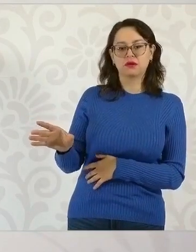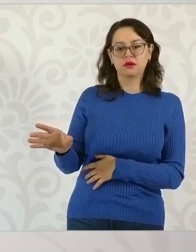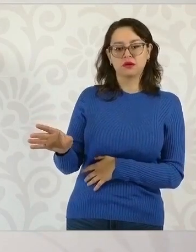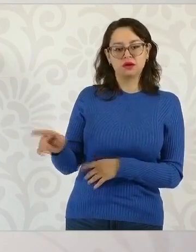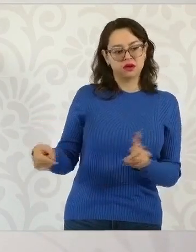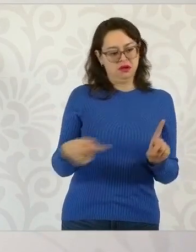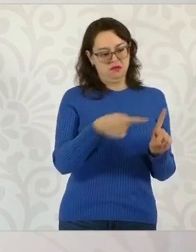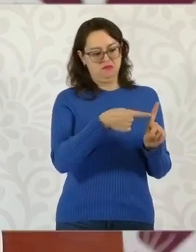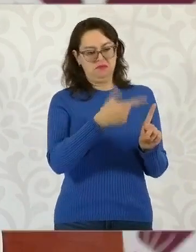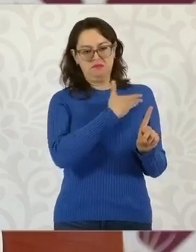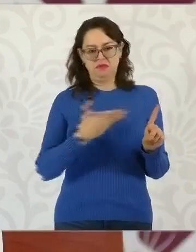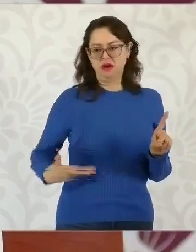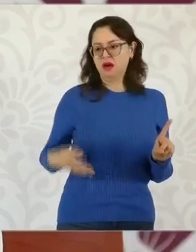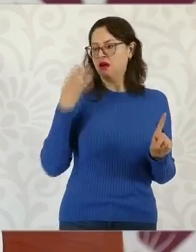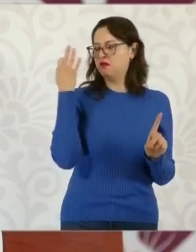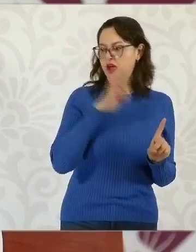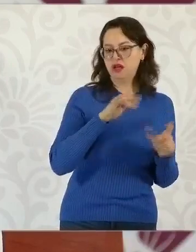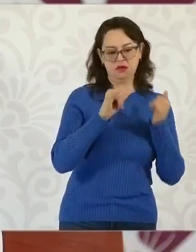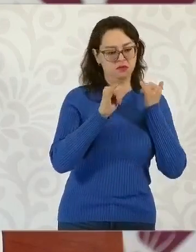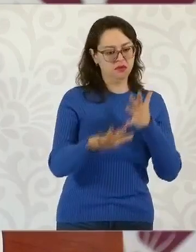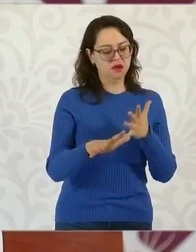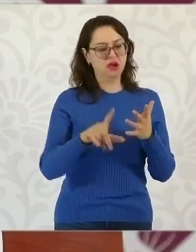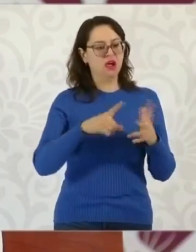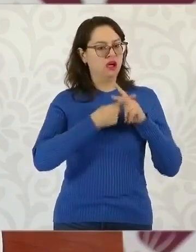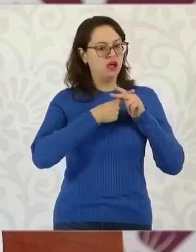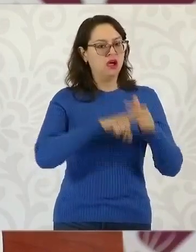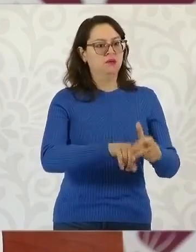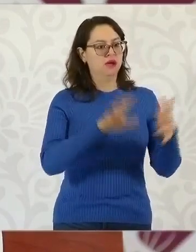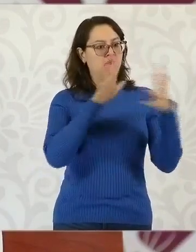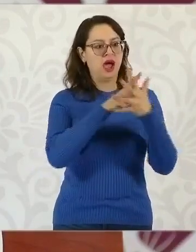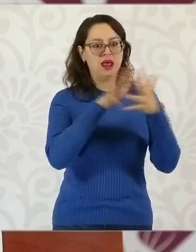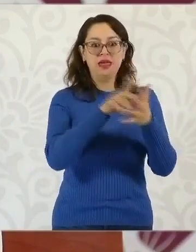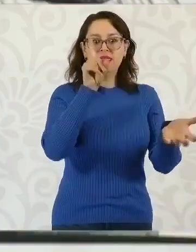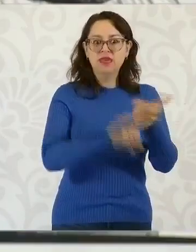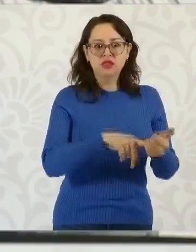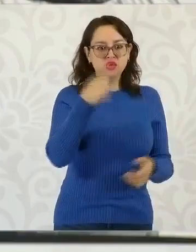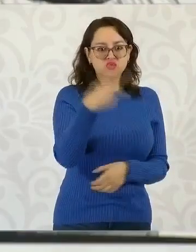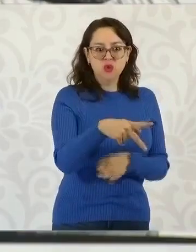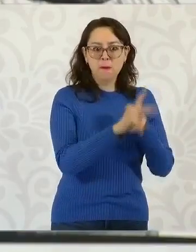un presidente espurio que llega a la presidencia y desata una guerra en su propio país